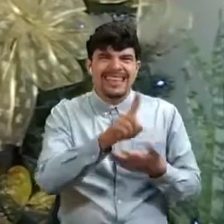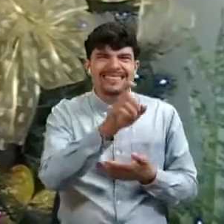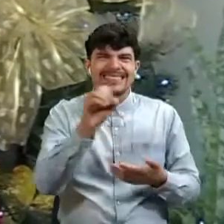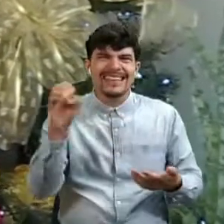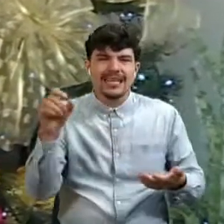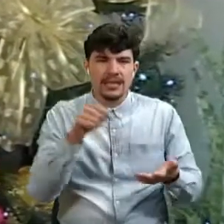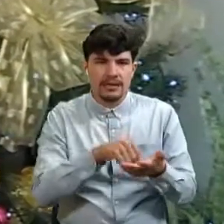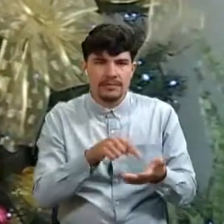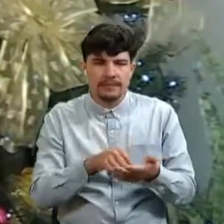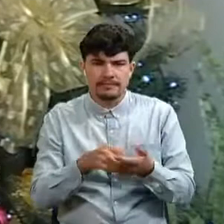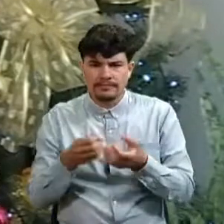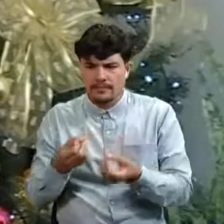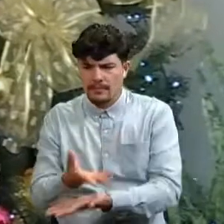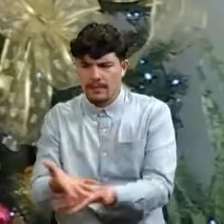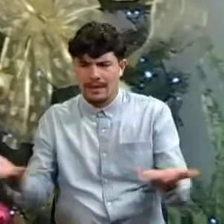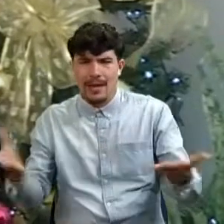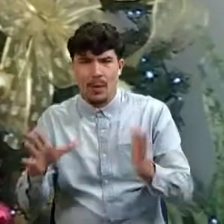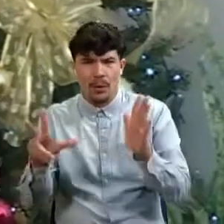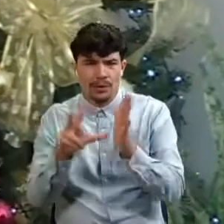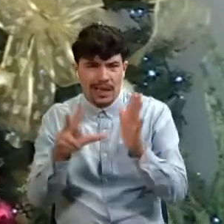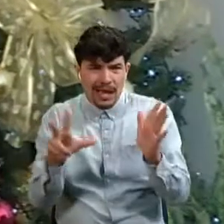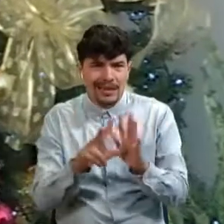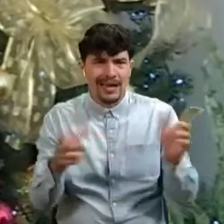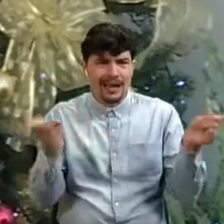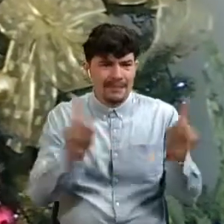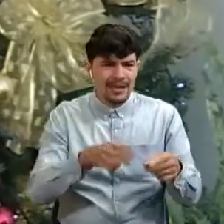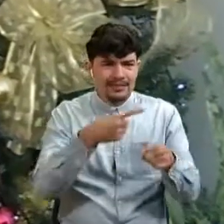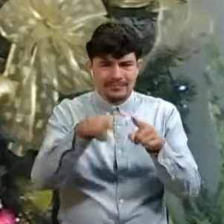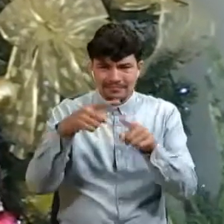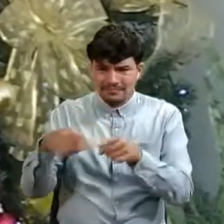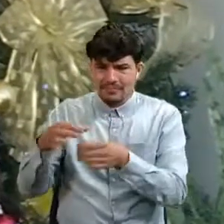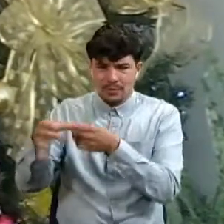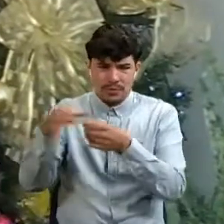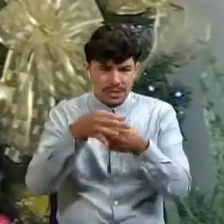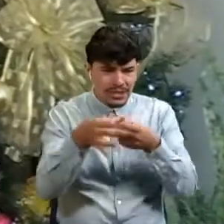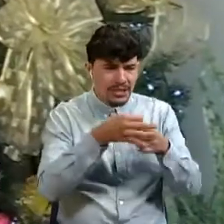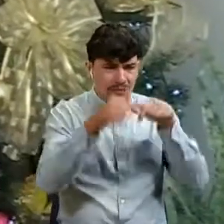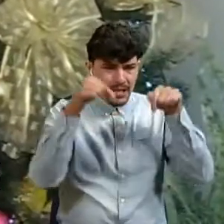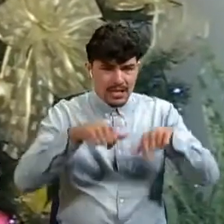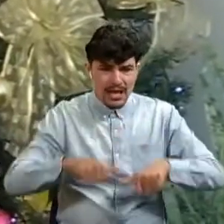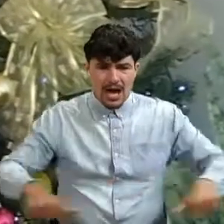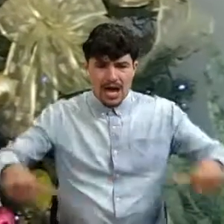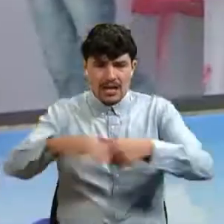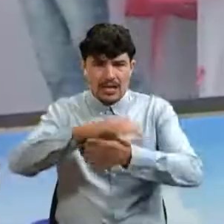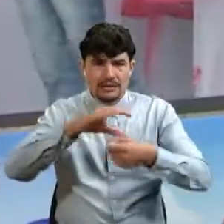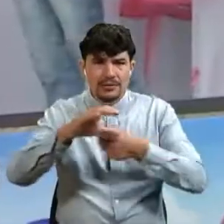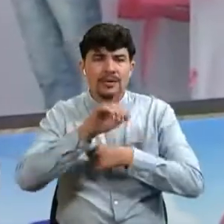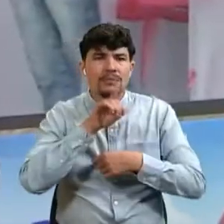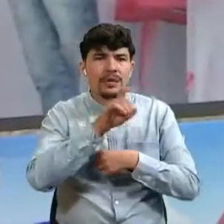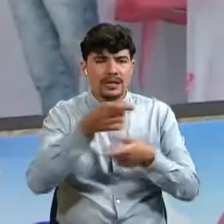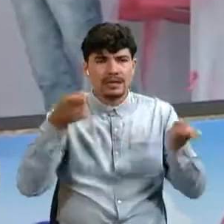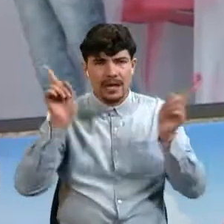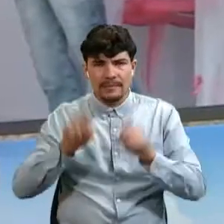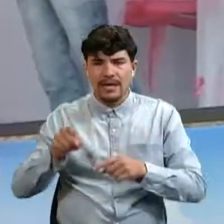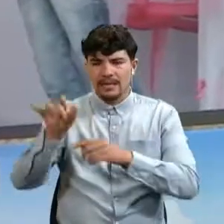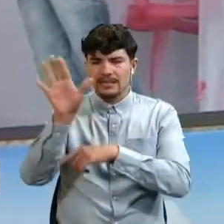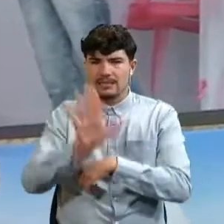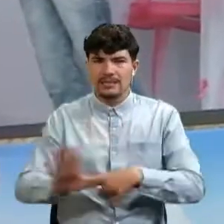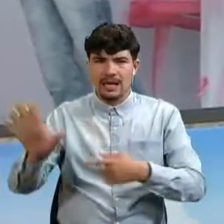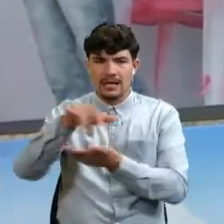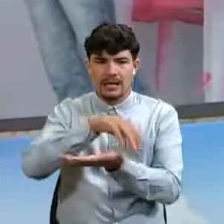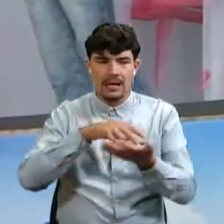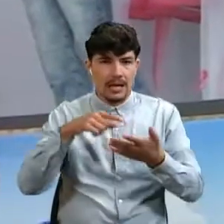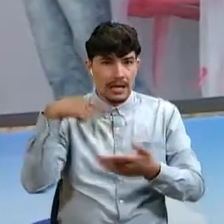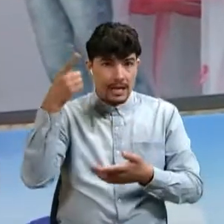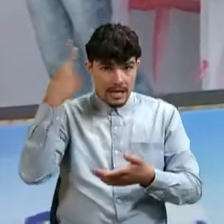dispuesta no solamente en bucaramanga sino también en municipios de el área metropolitana y desde luego de santander hacia